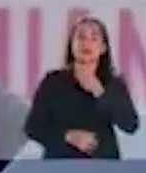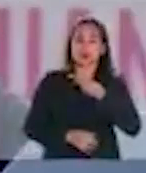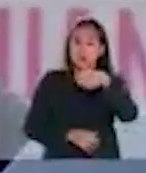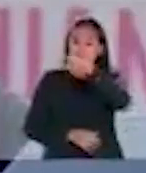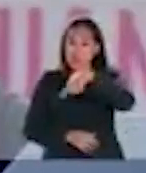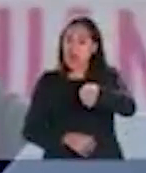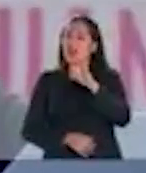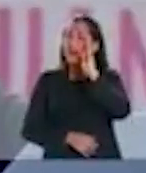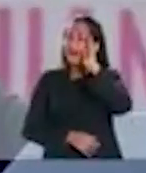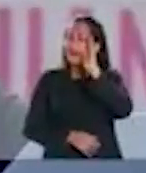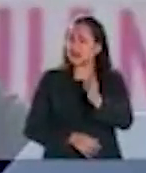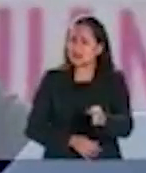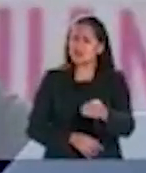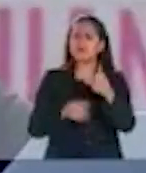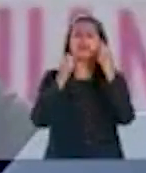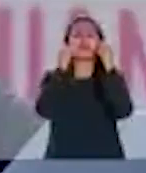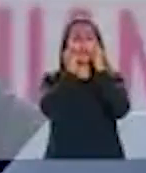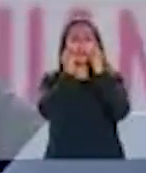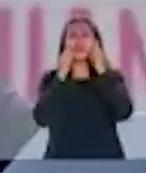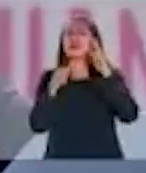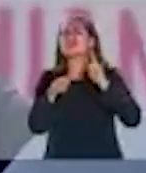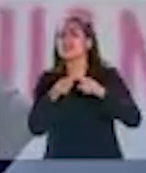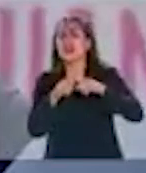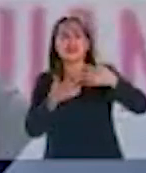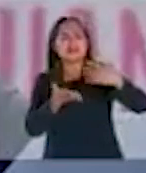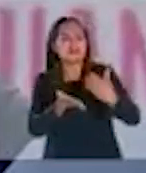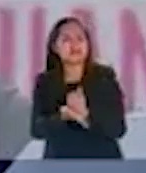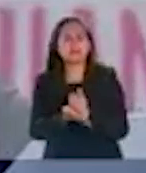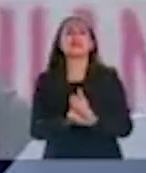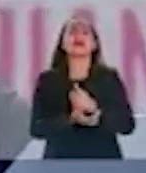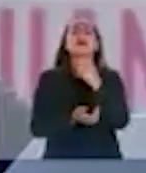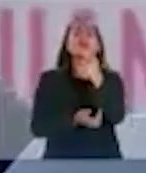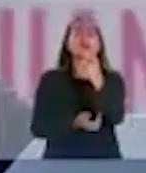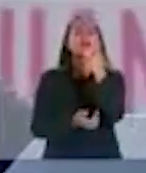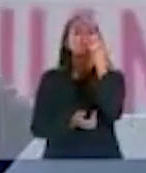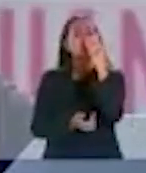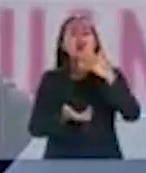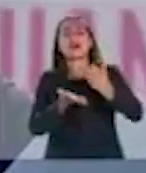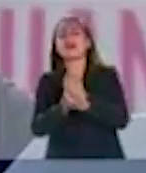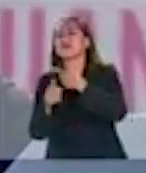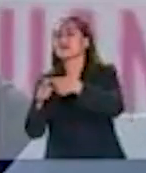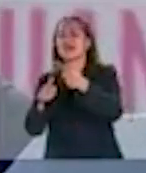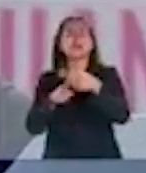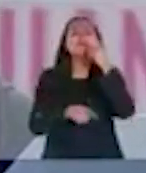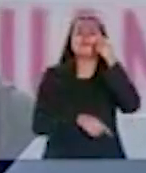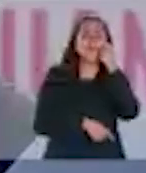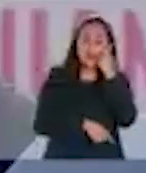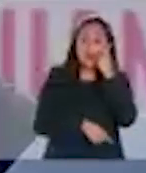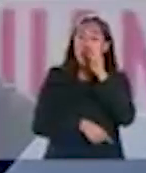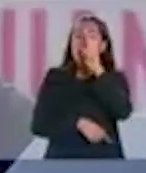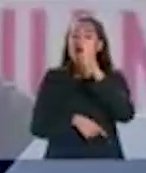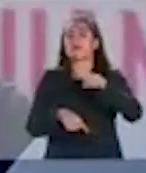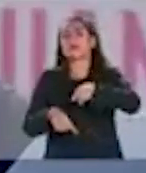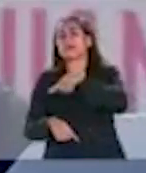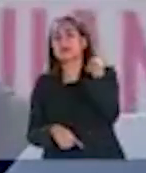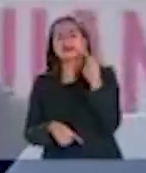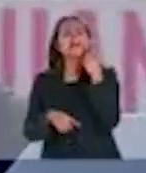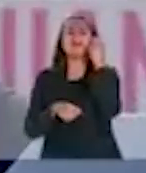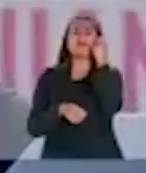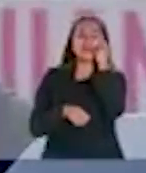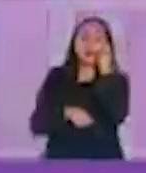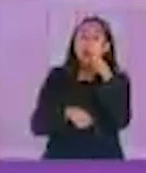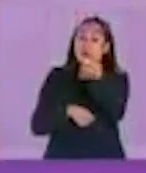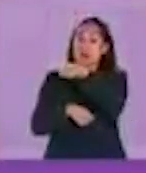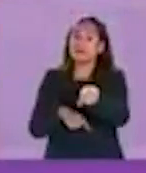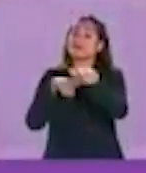independientemente del resultado del próximo primero de julio gane quien gane pierda quien pierda de seguir trabajando en ese sentido